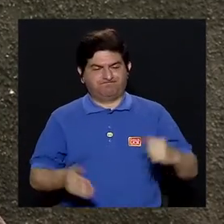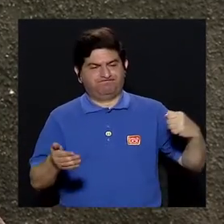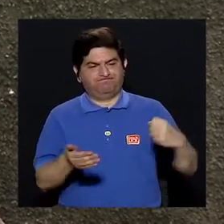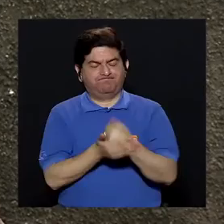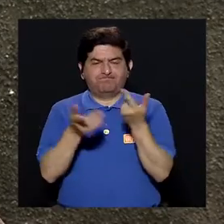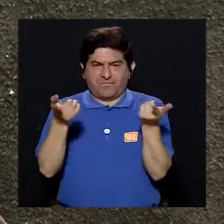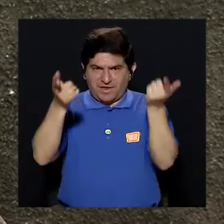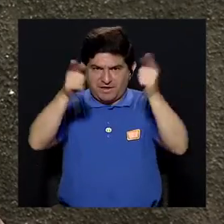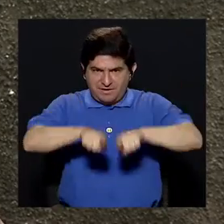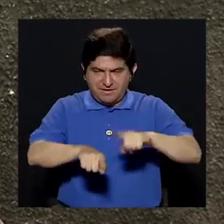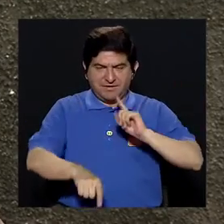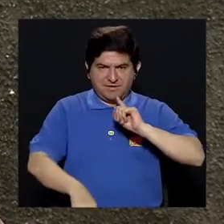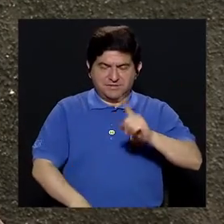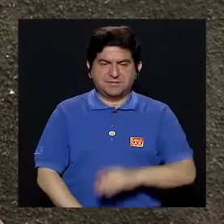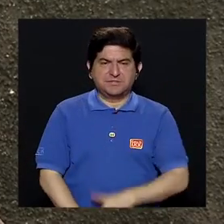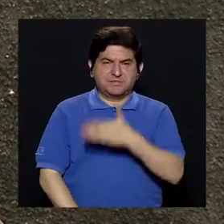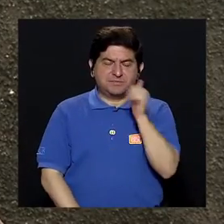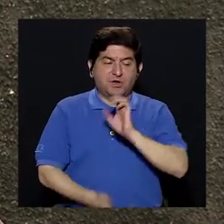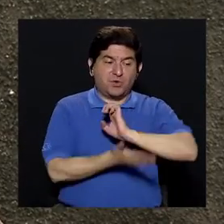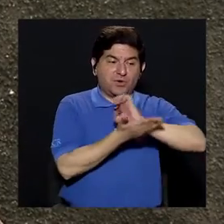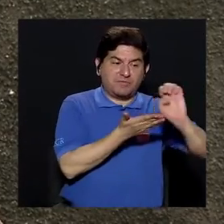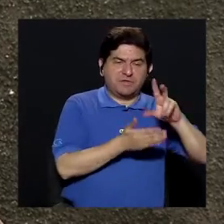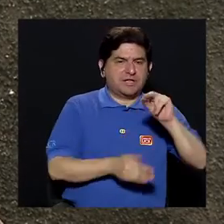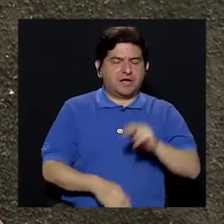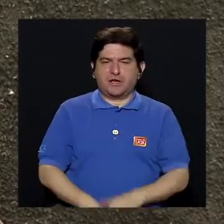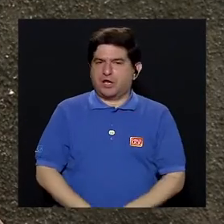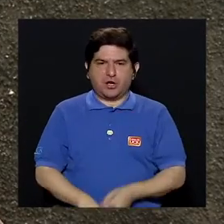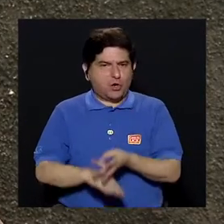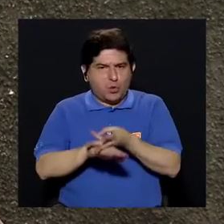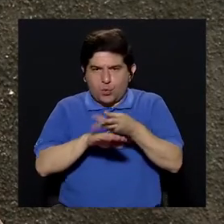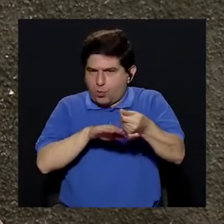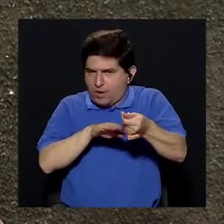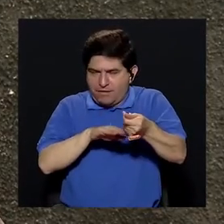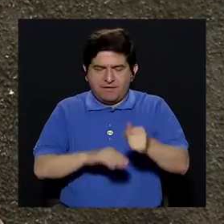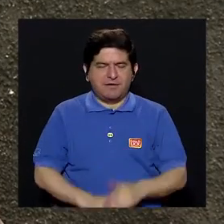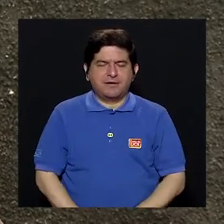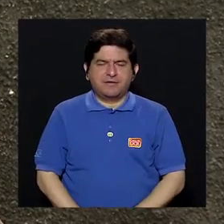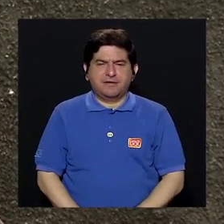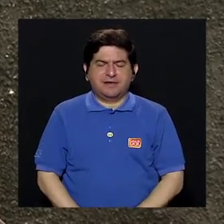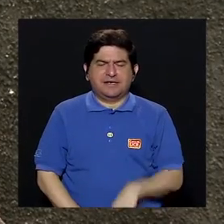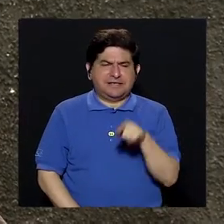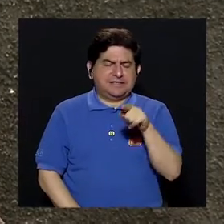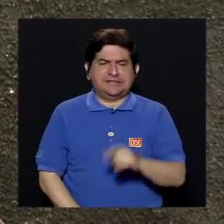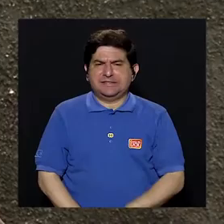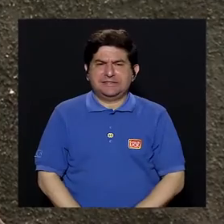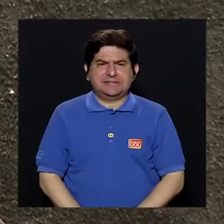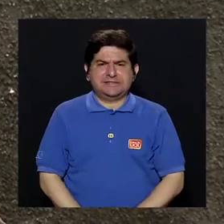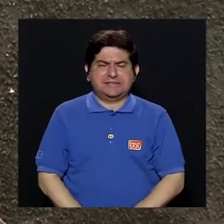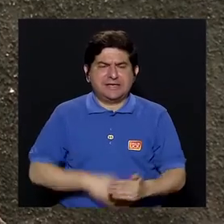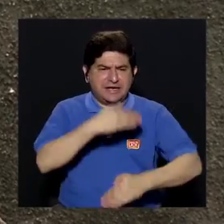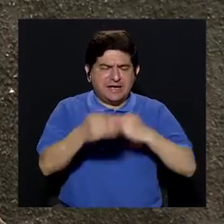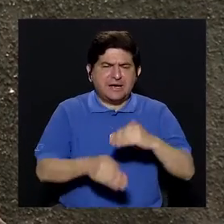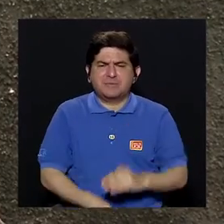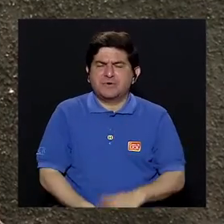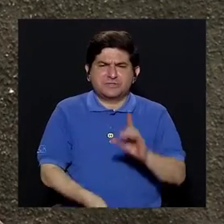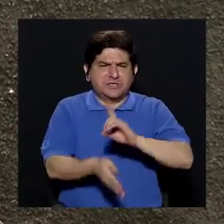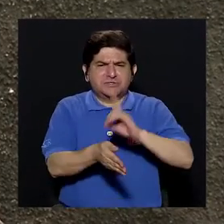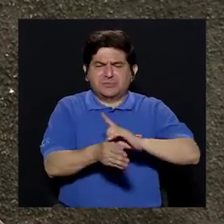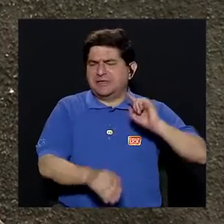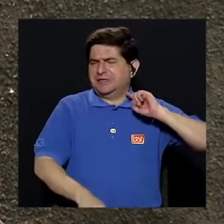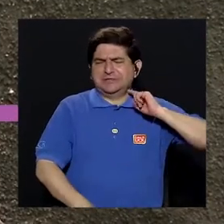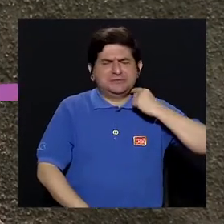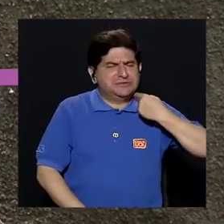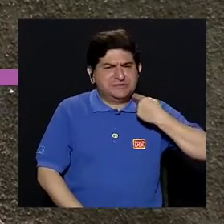Desafortunadamente en este caso, y por eso decimos que es mejor prevenir que curar, la medicina es muy costosa a ese nivel